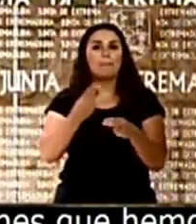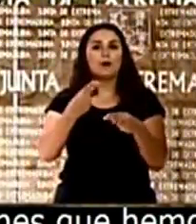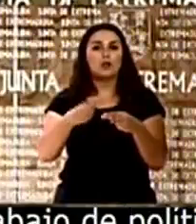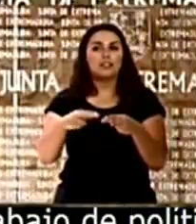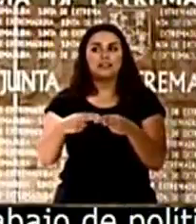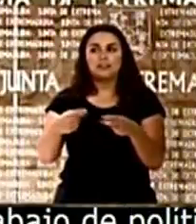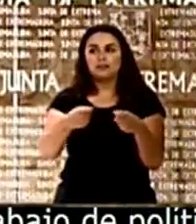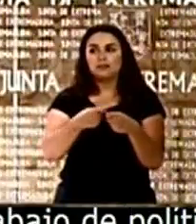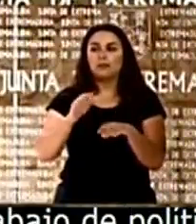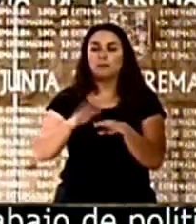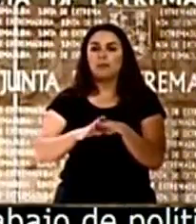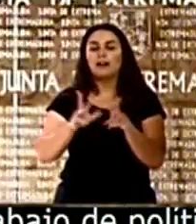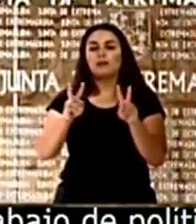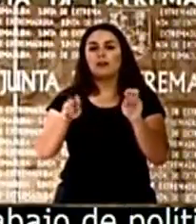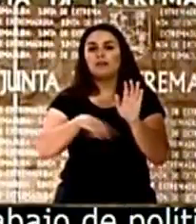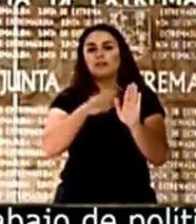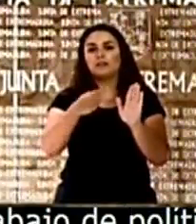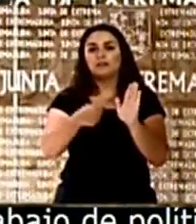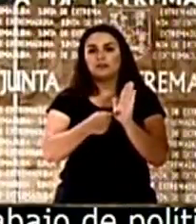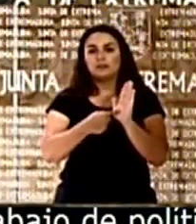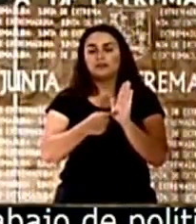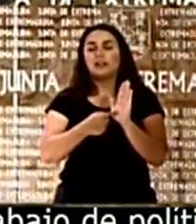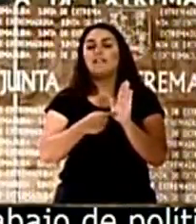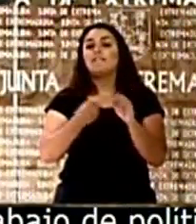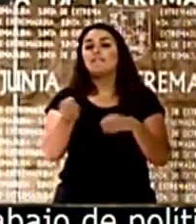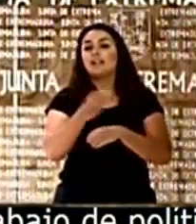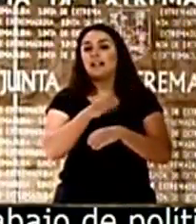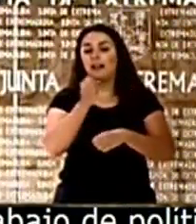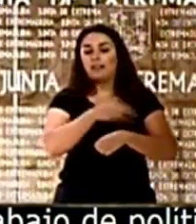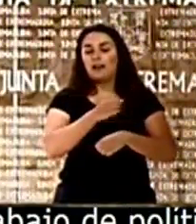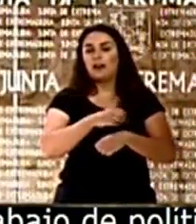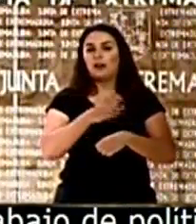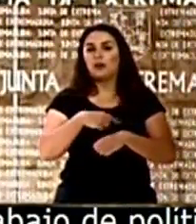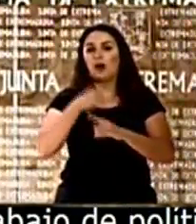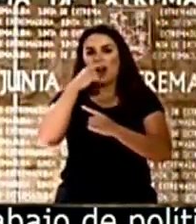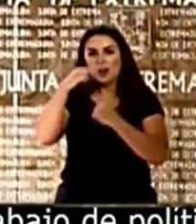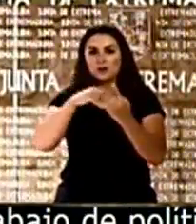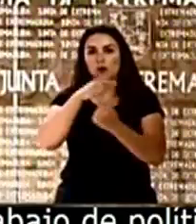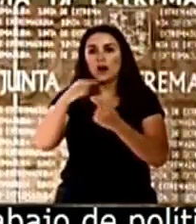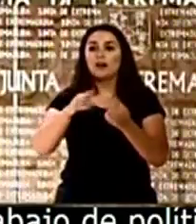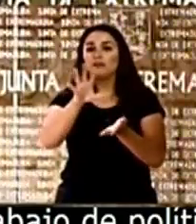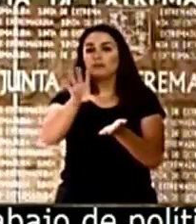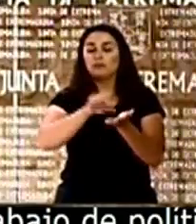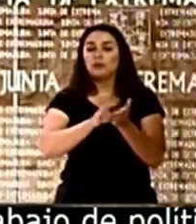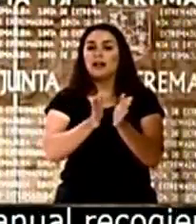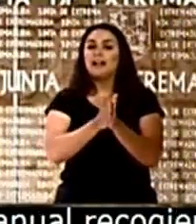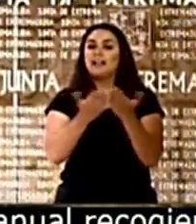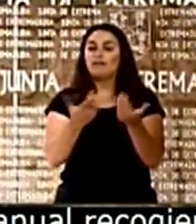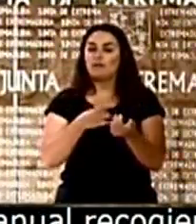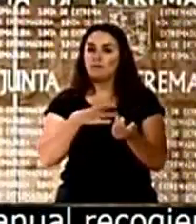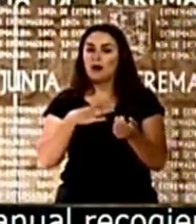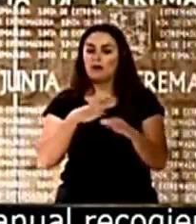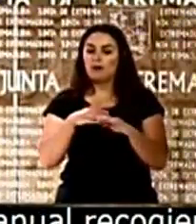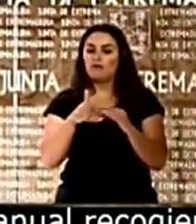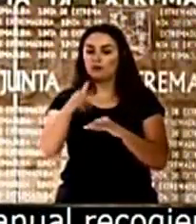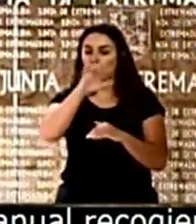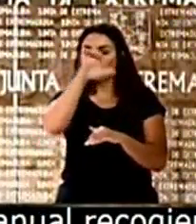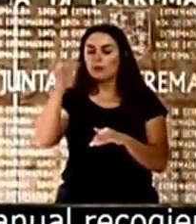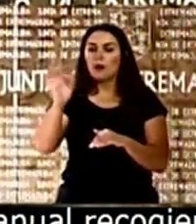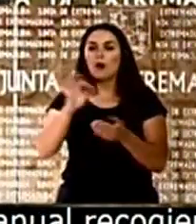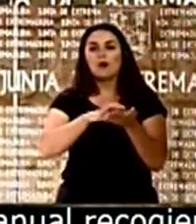para el nuevo marco financiero plurianual, recogiendo lo que ya ha dicho el Libro Blanco sobre el futuro de Europa o el informe